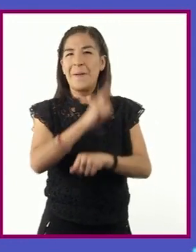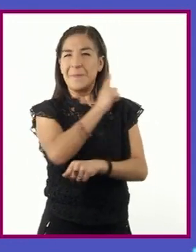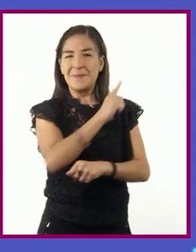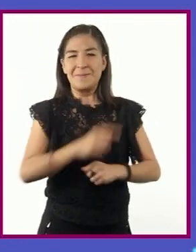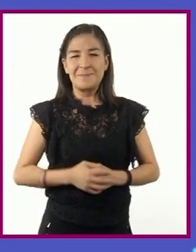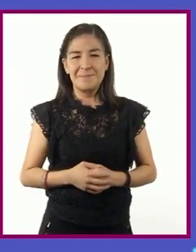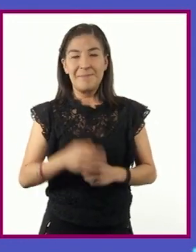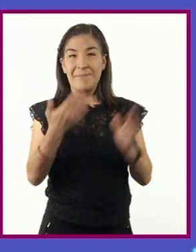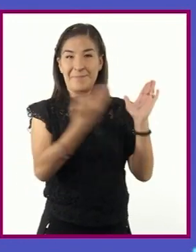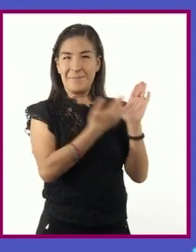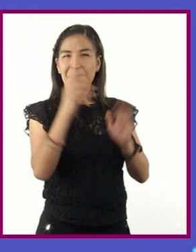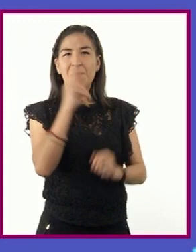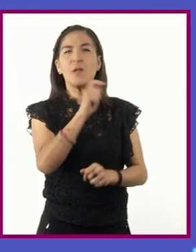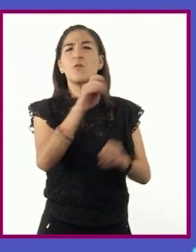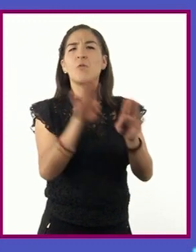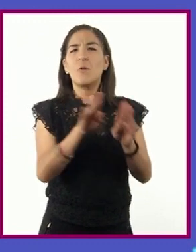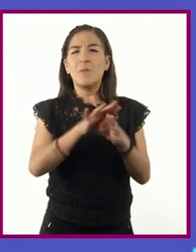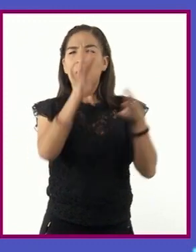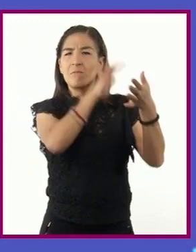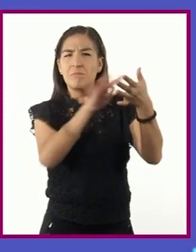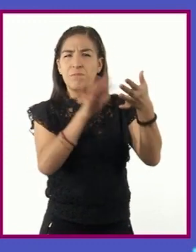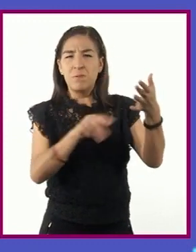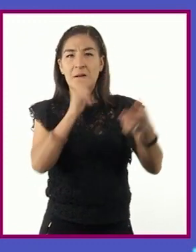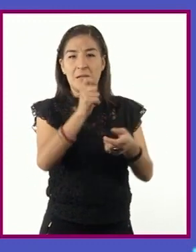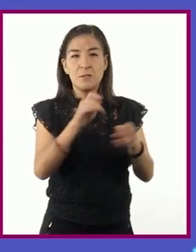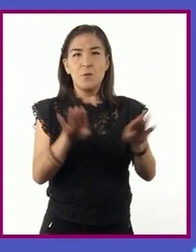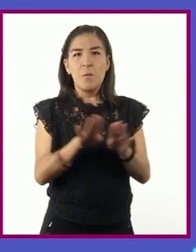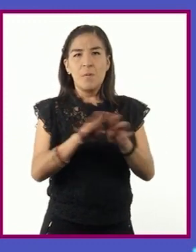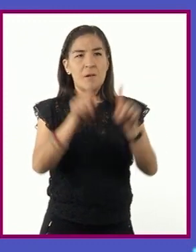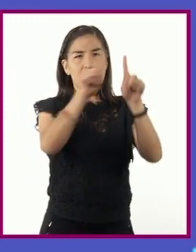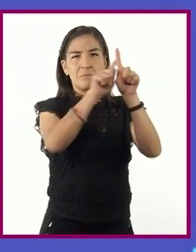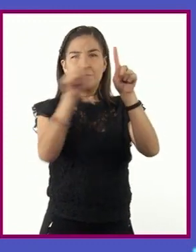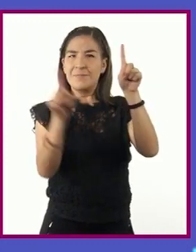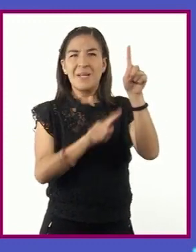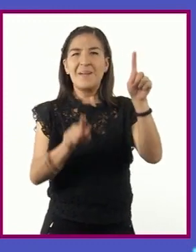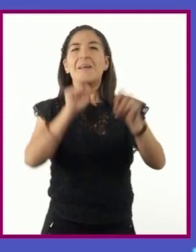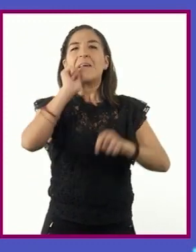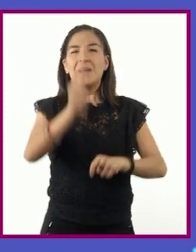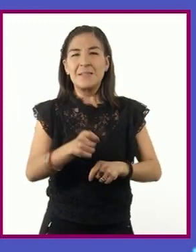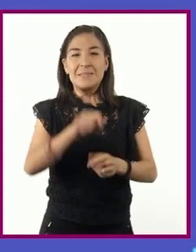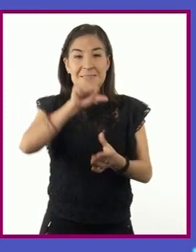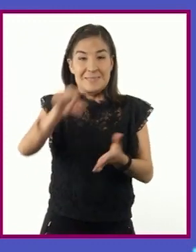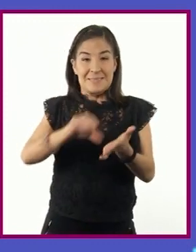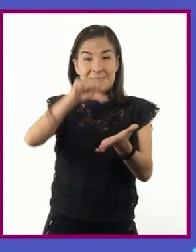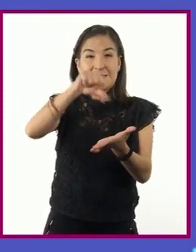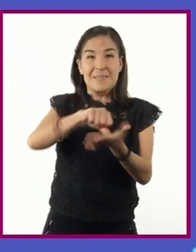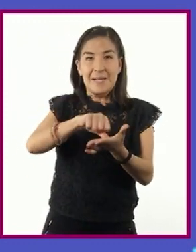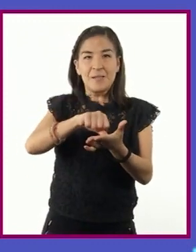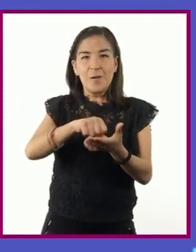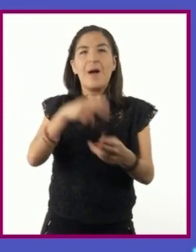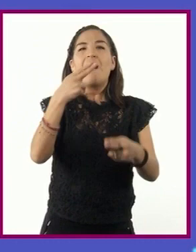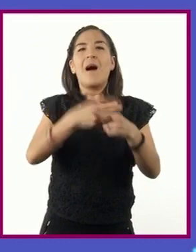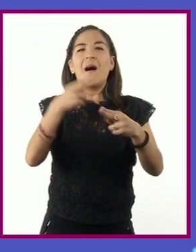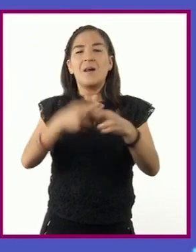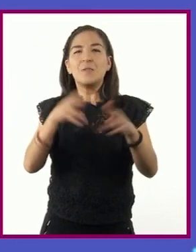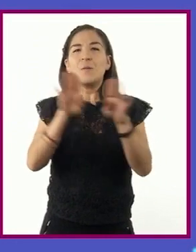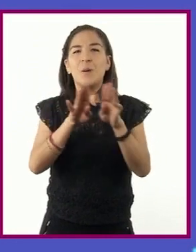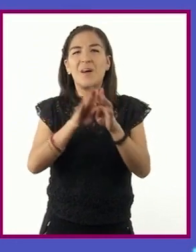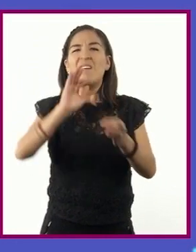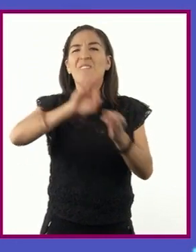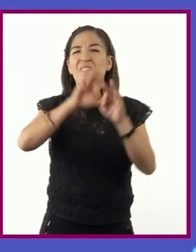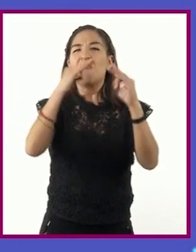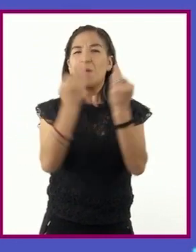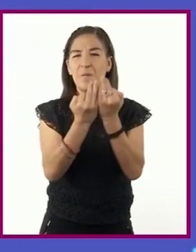Como observamos, la lectura propuesta no es de arriba hacia abajo, sino del centro hacia la periferia en